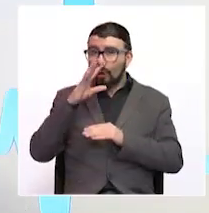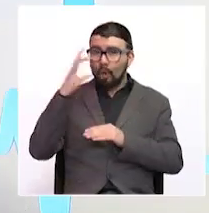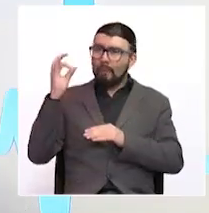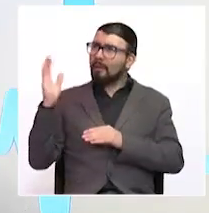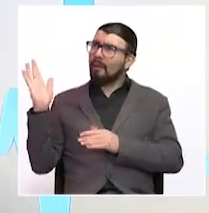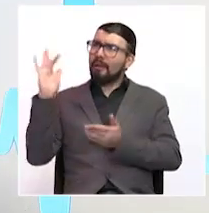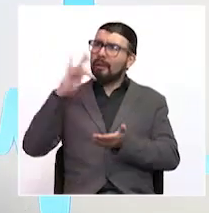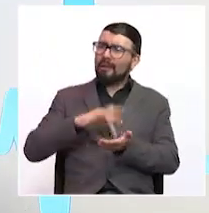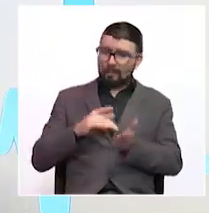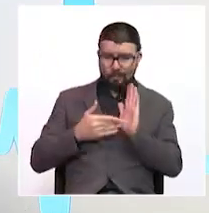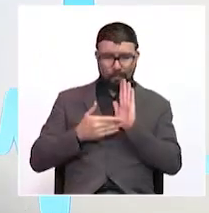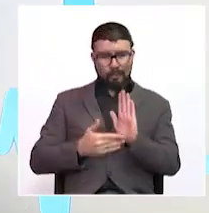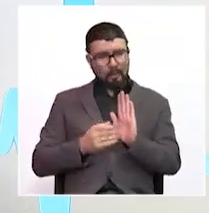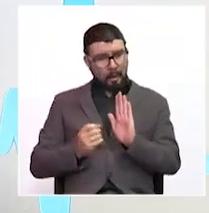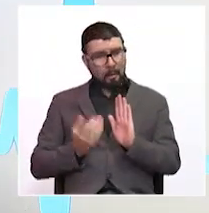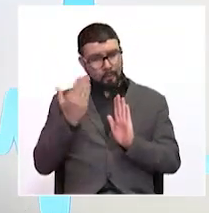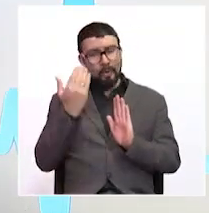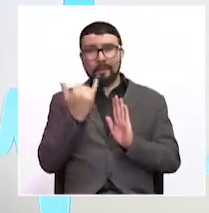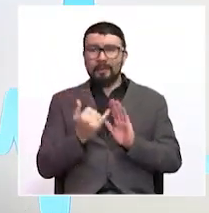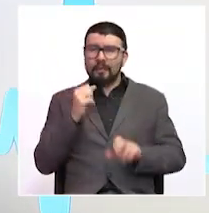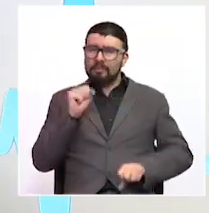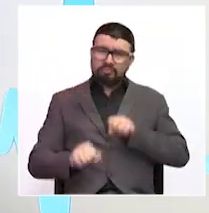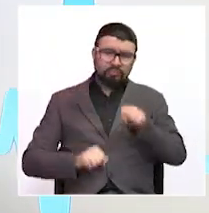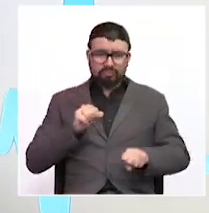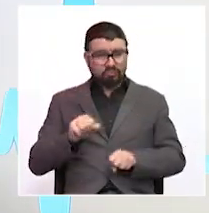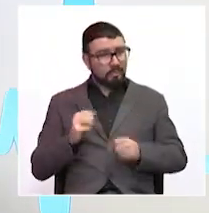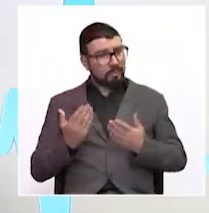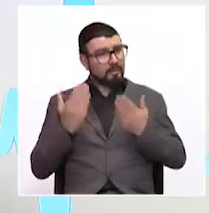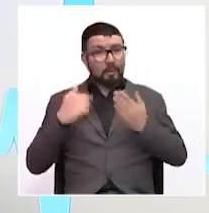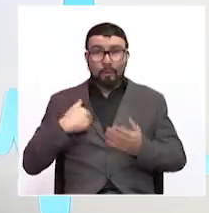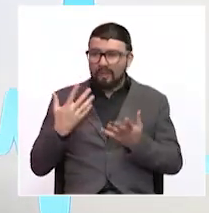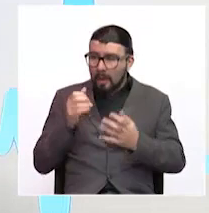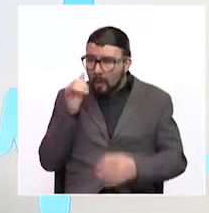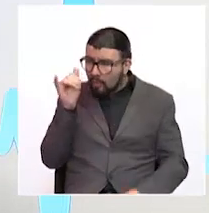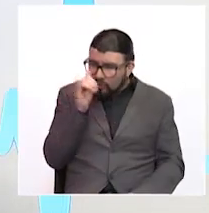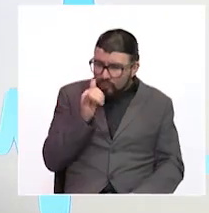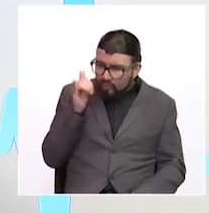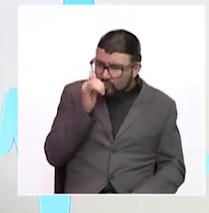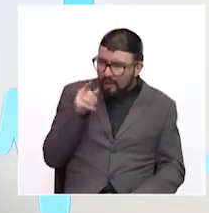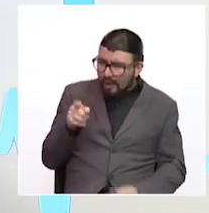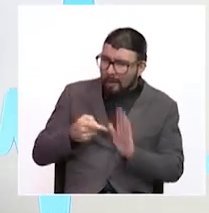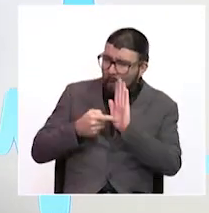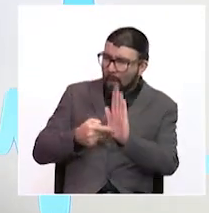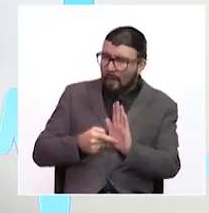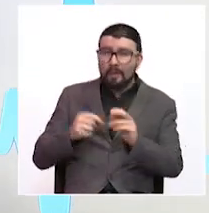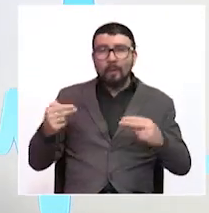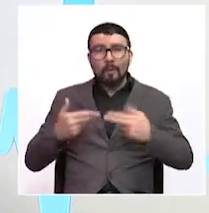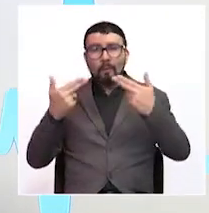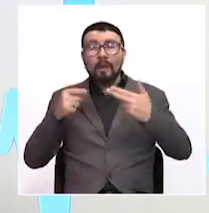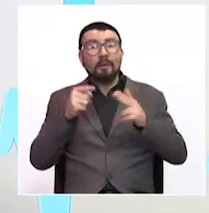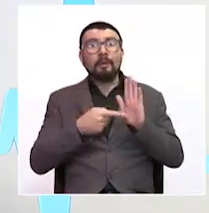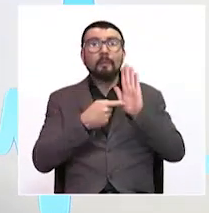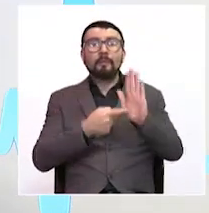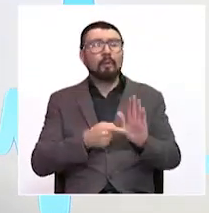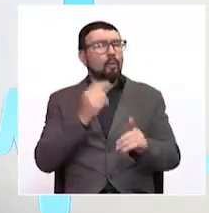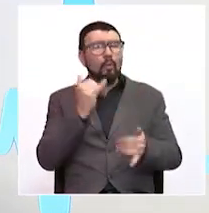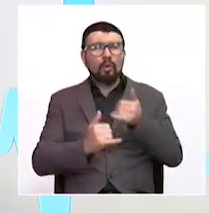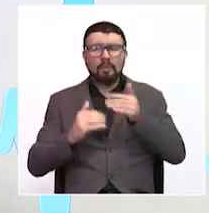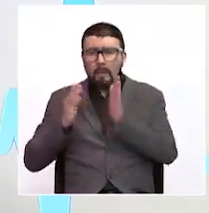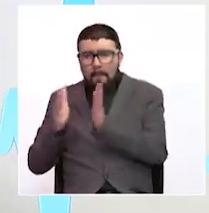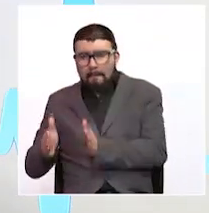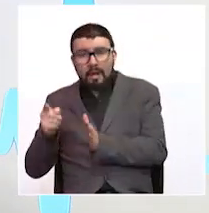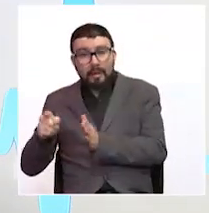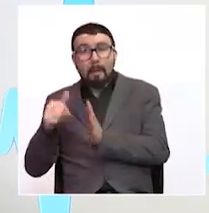algo saludable con una bicicleta y lo quise grabar para compartirlos con todos ustedes que va a ser la última fracción del programa